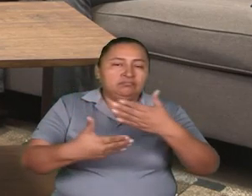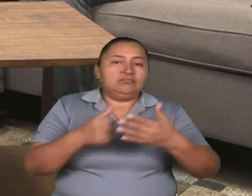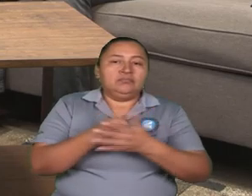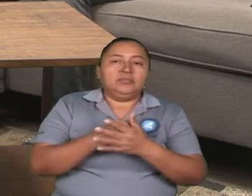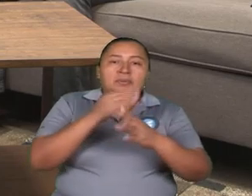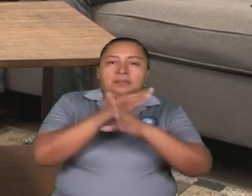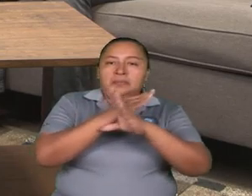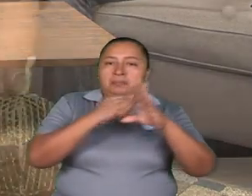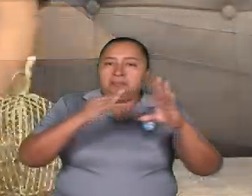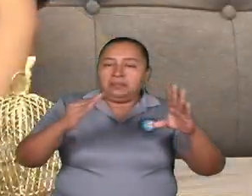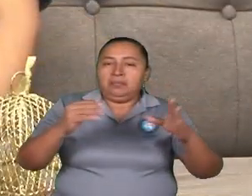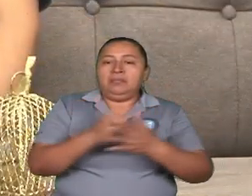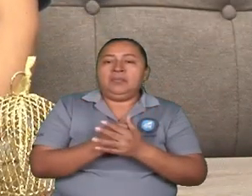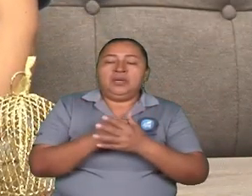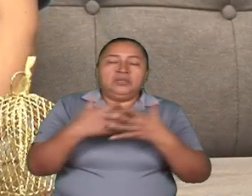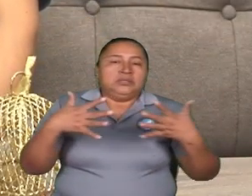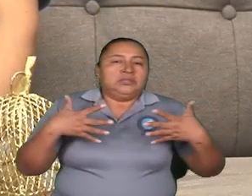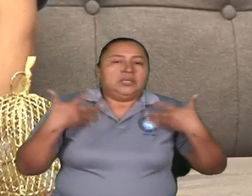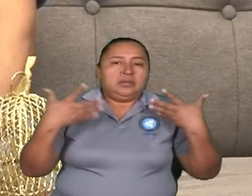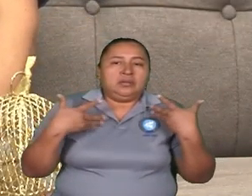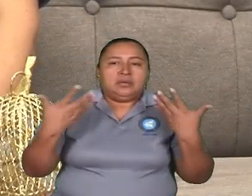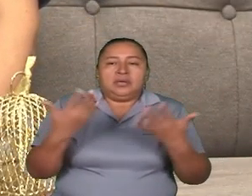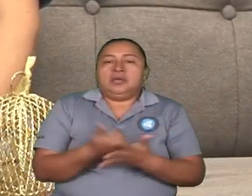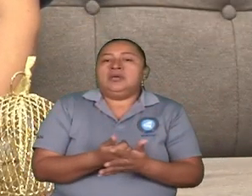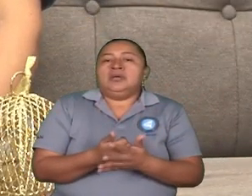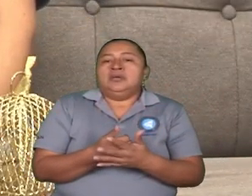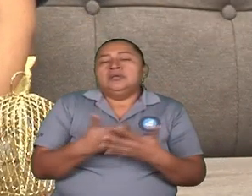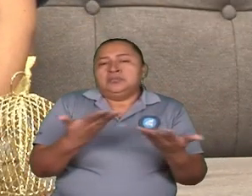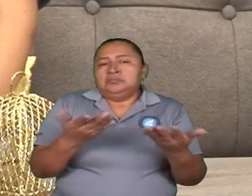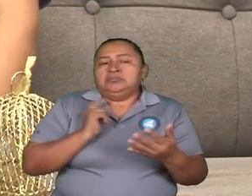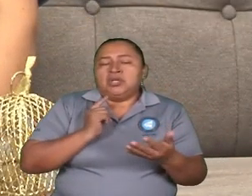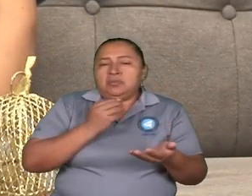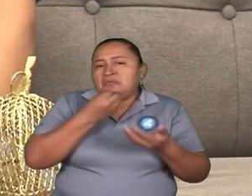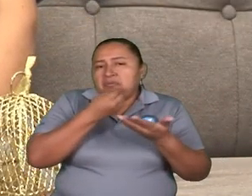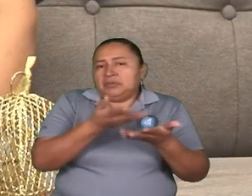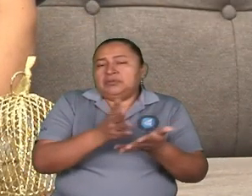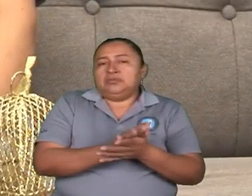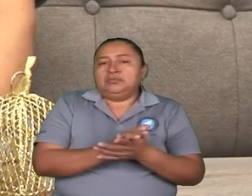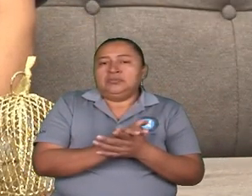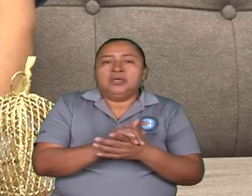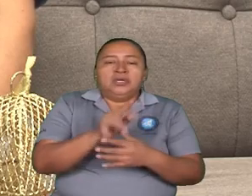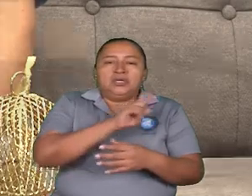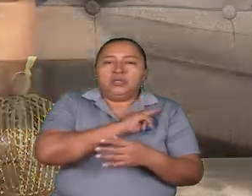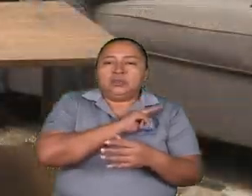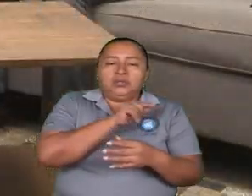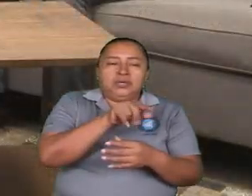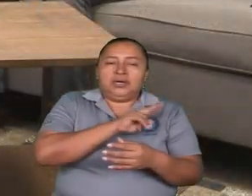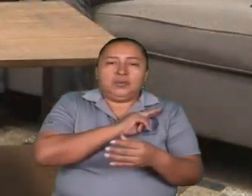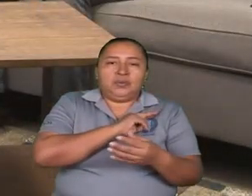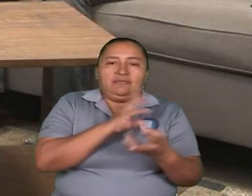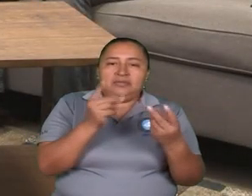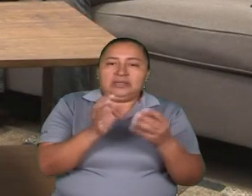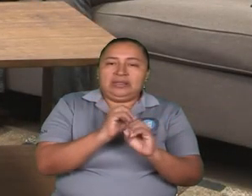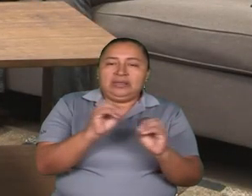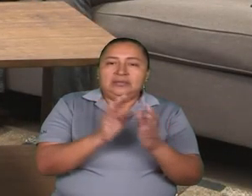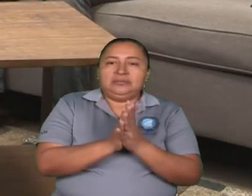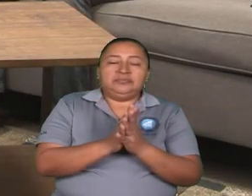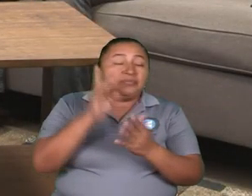ni caminar, toda esa gente que estuvo disfrutando de dos días de agenda cultural de otros países. Entonces, esos